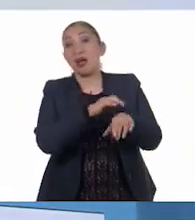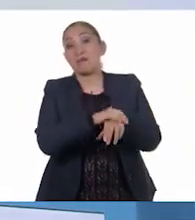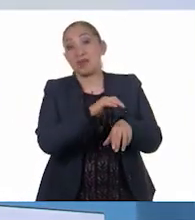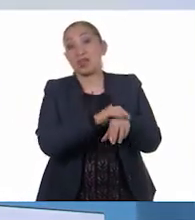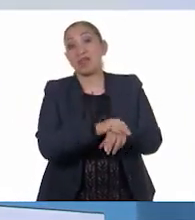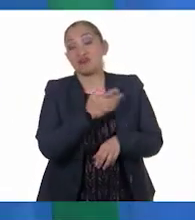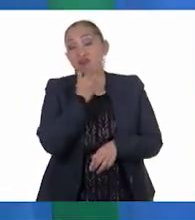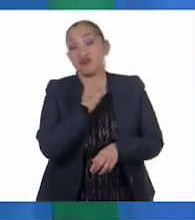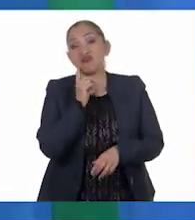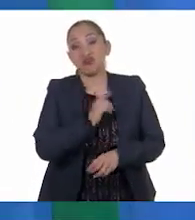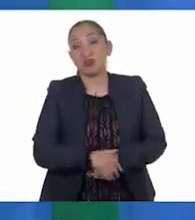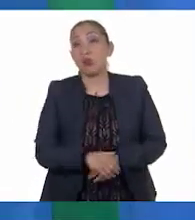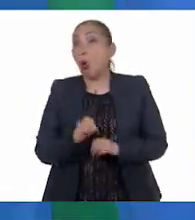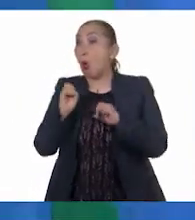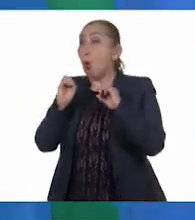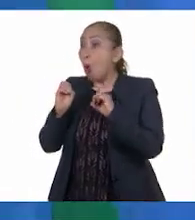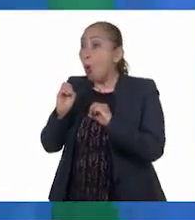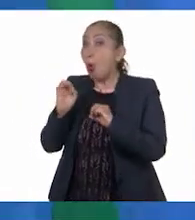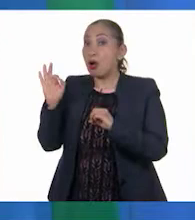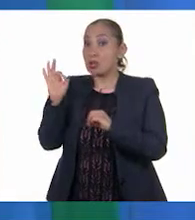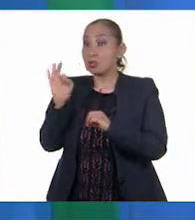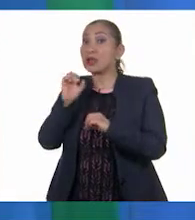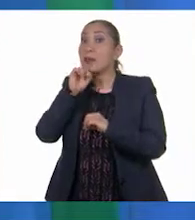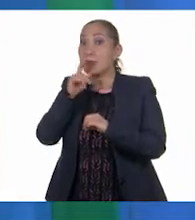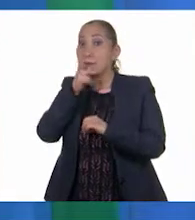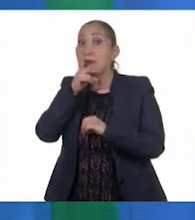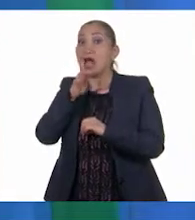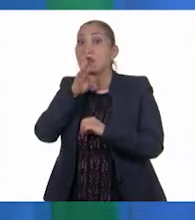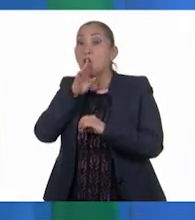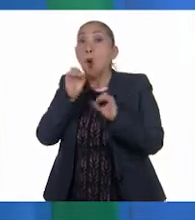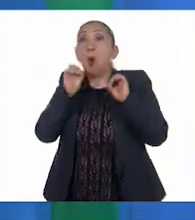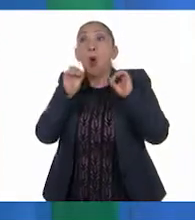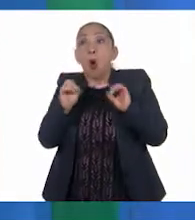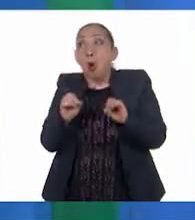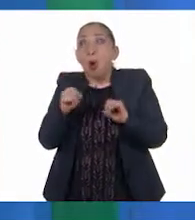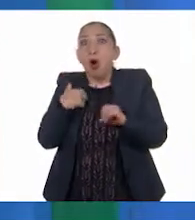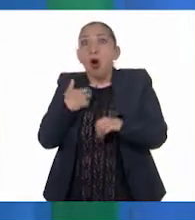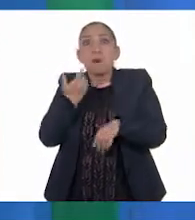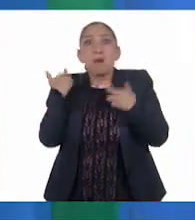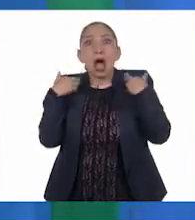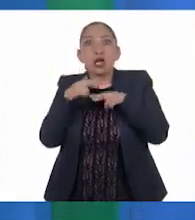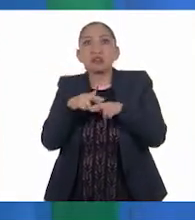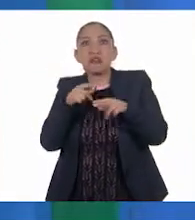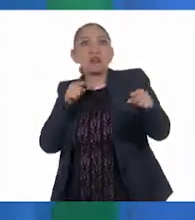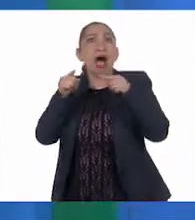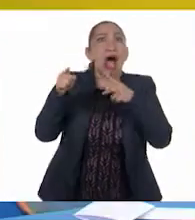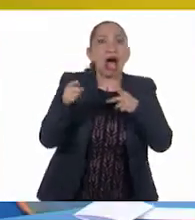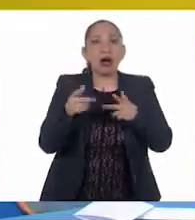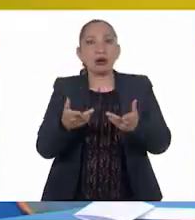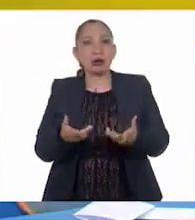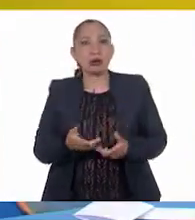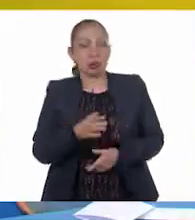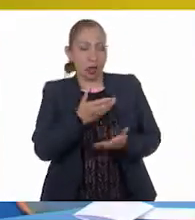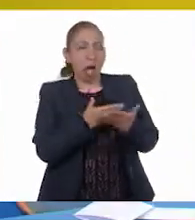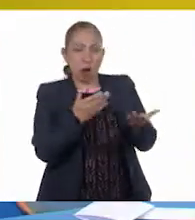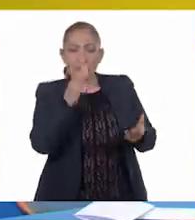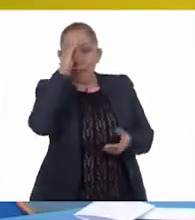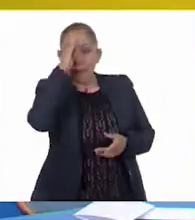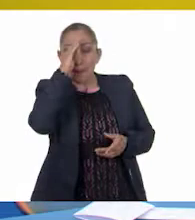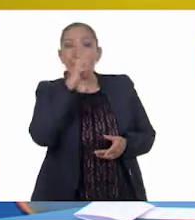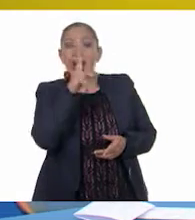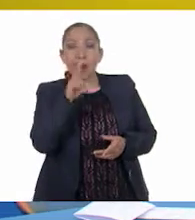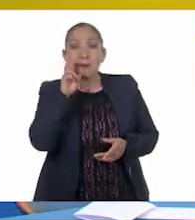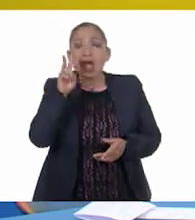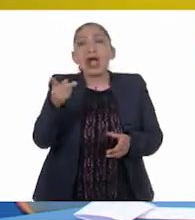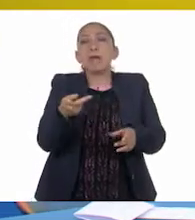amigos. O incluso a nuestros padres y a veces hasta nuestros maestros. ¿Qué les parece si ahora